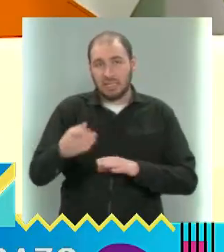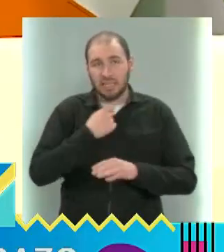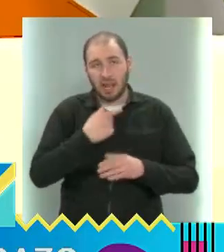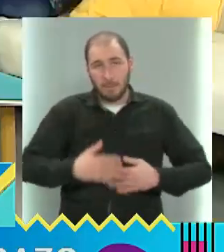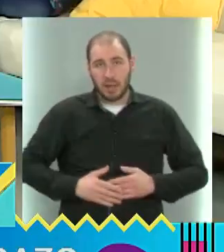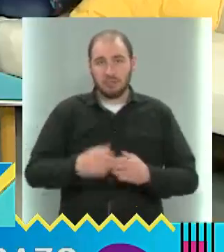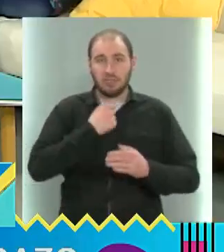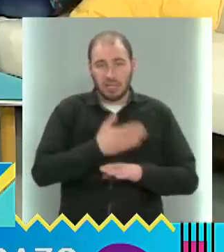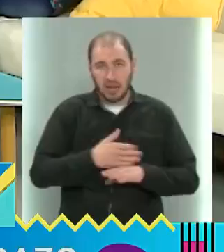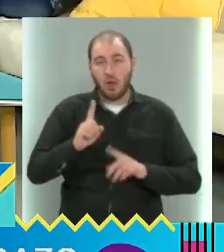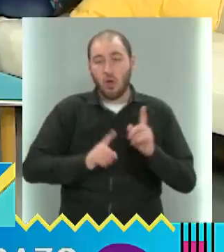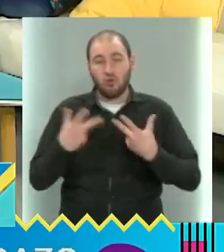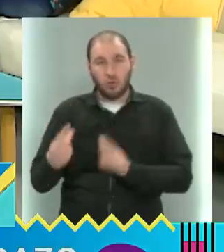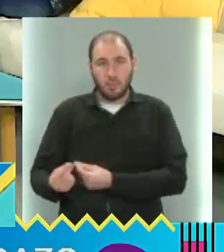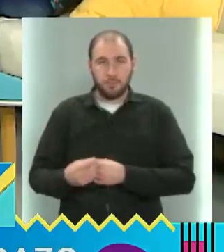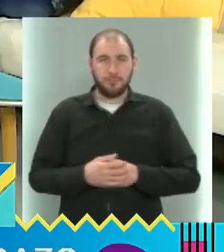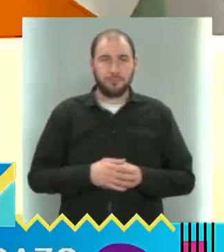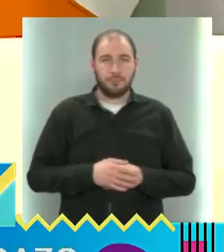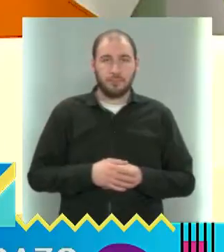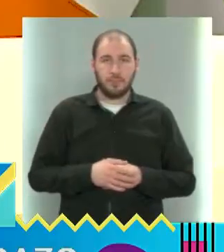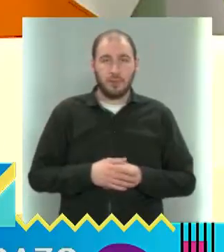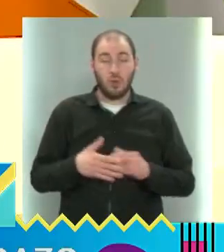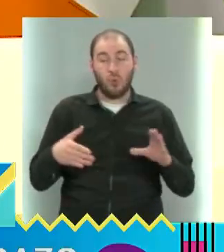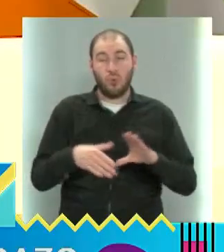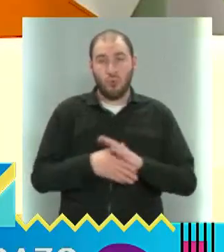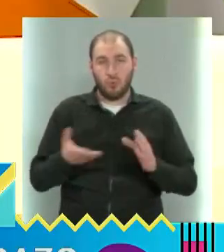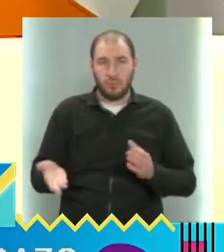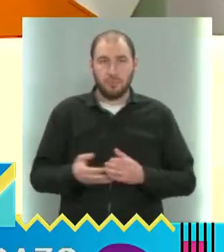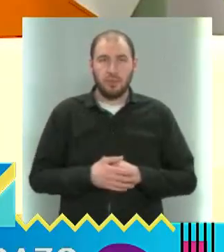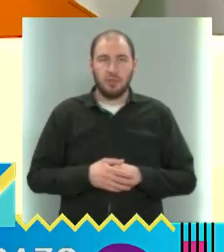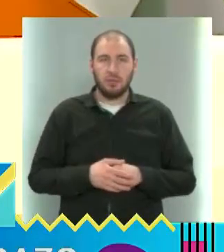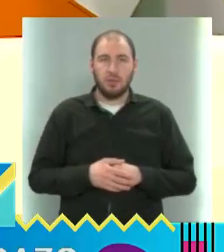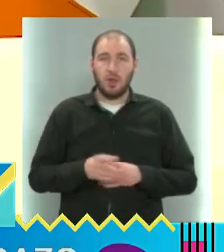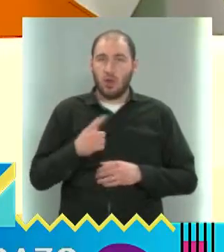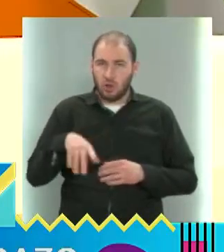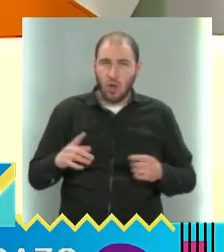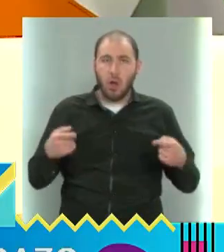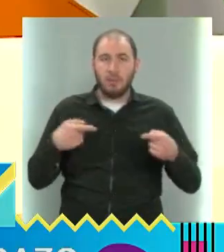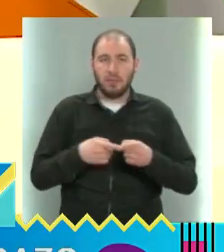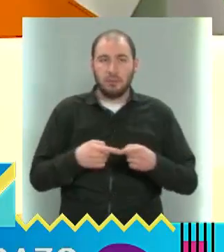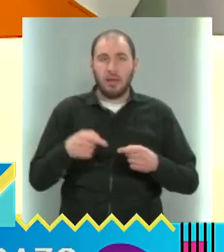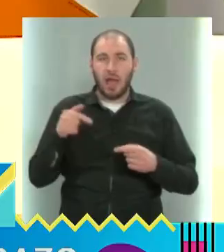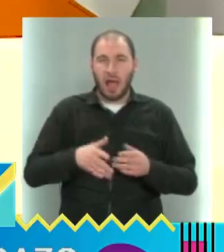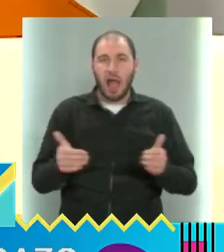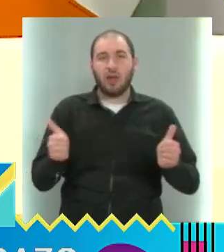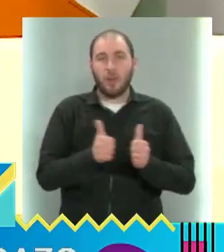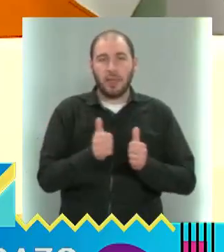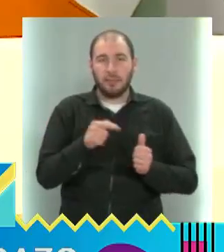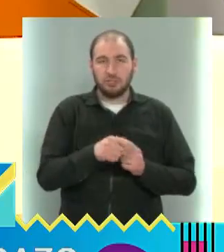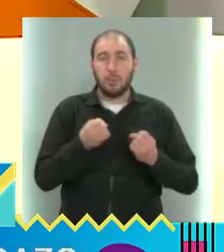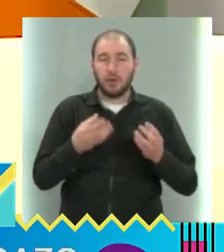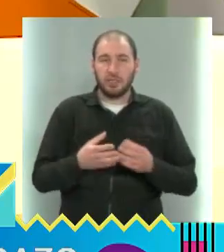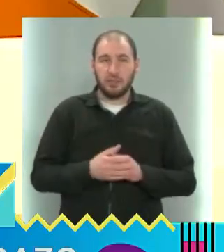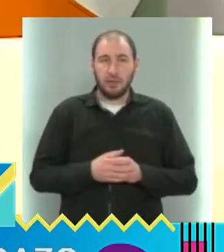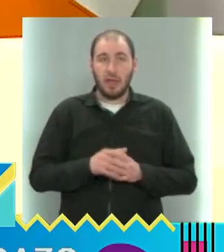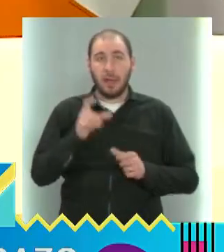con ese embarazo y otras no. Digamos, justamente lo que buscamos es que haya un acompañamiento, porque